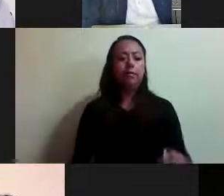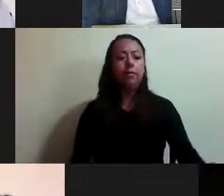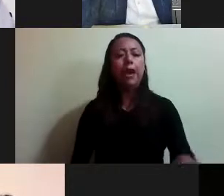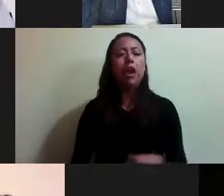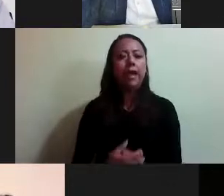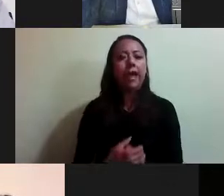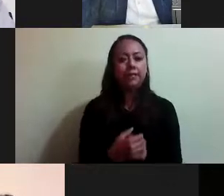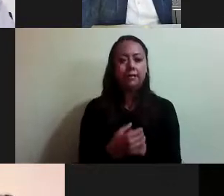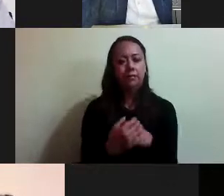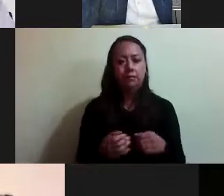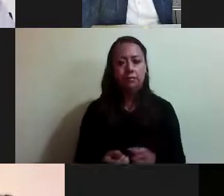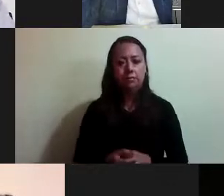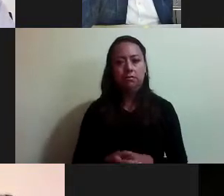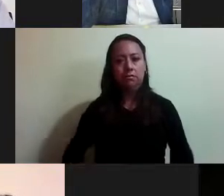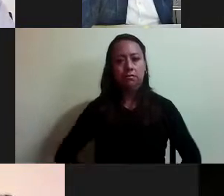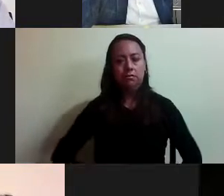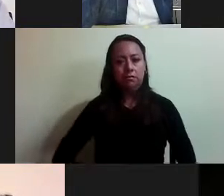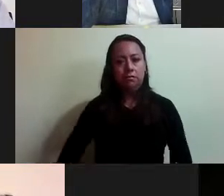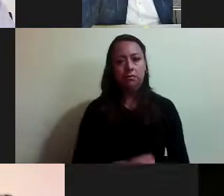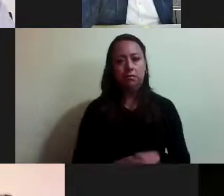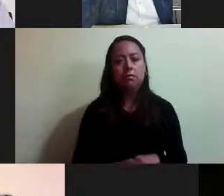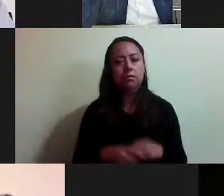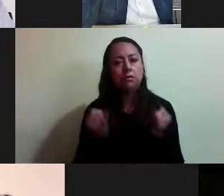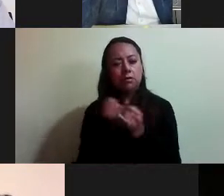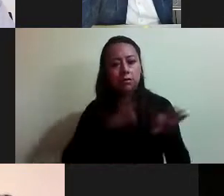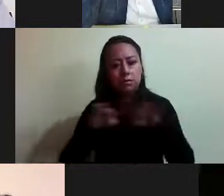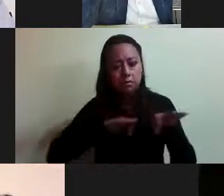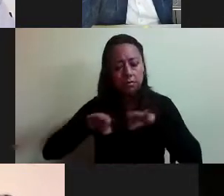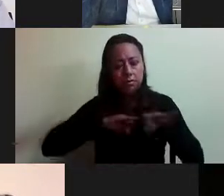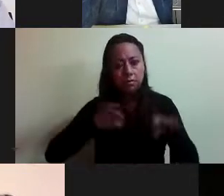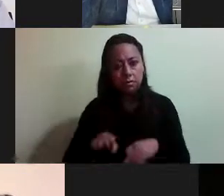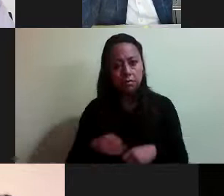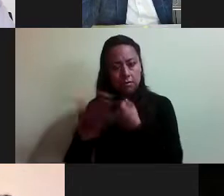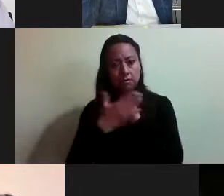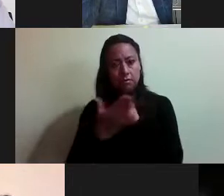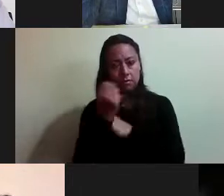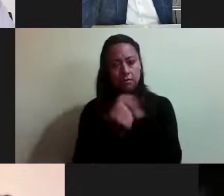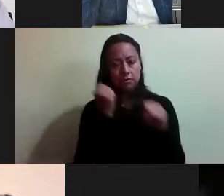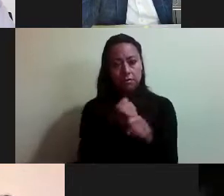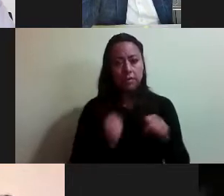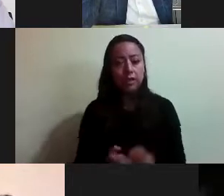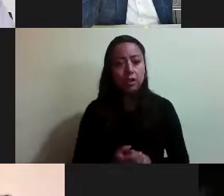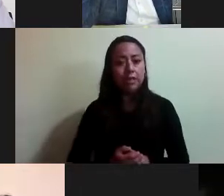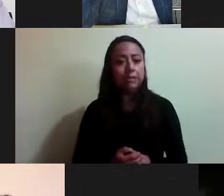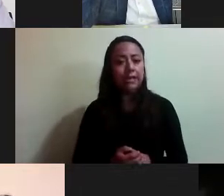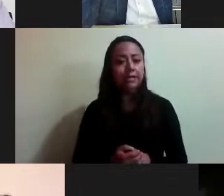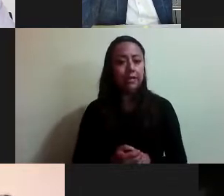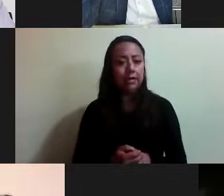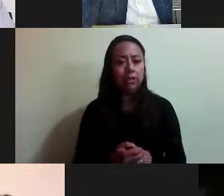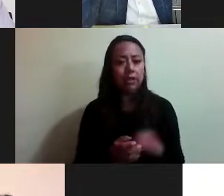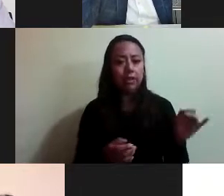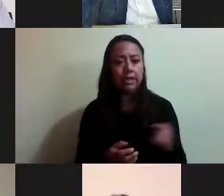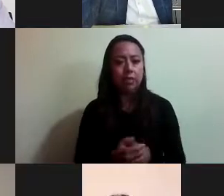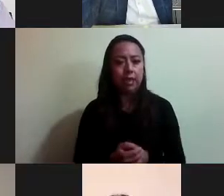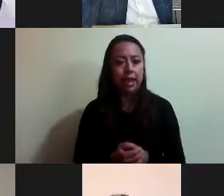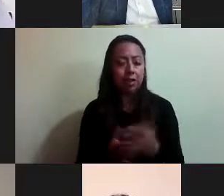ver a futuro es cómo protegemos a los trabajadores el próximo año, con las condiciones que nos está poniendo finanzas, y nosotros con